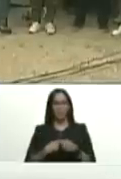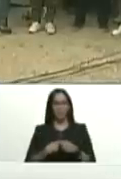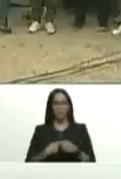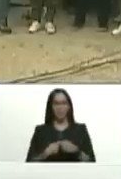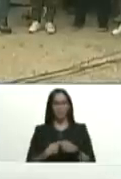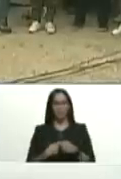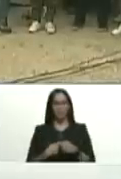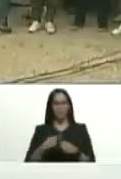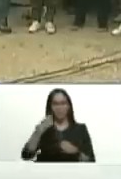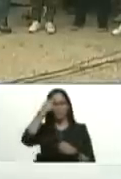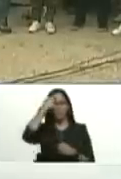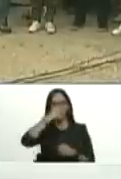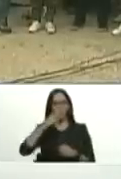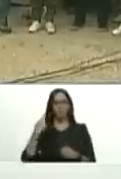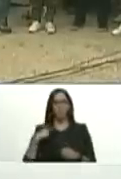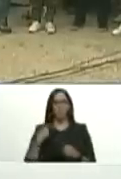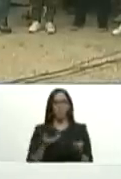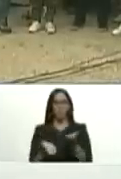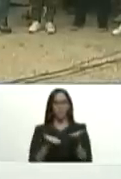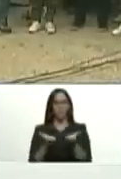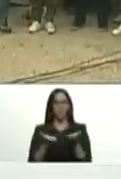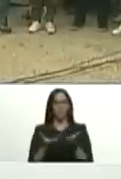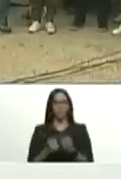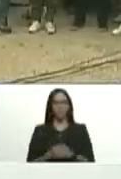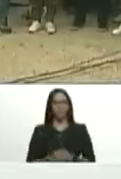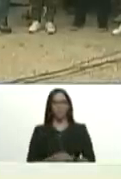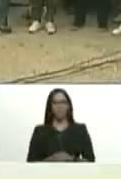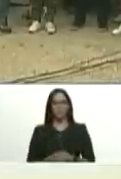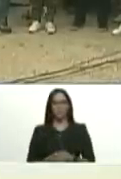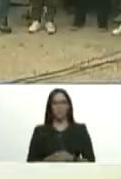que nuestro pueblo tenga su servicio. Adelante, Caldera.